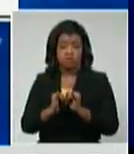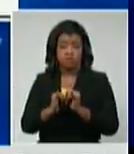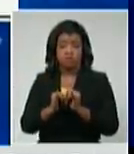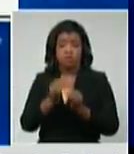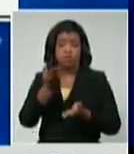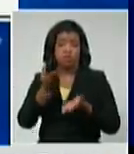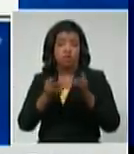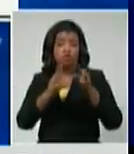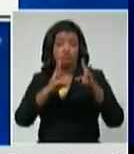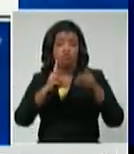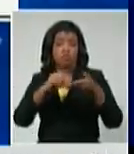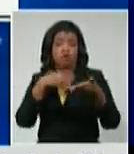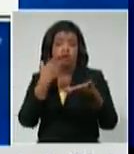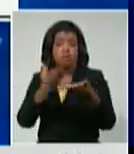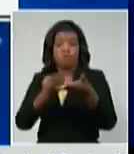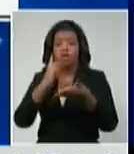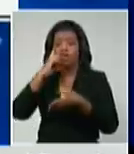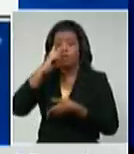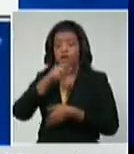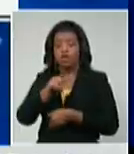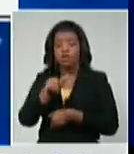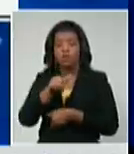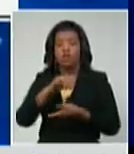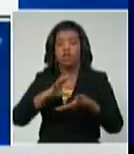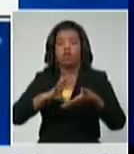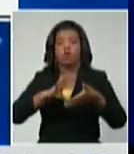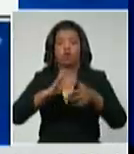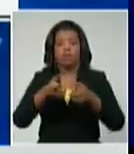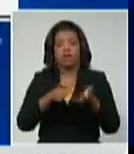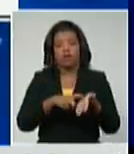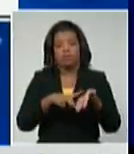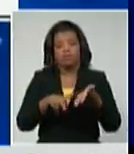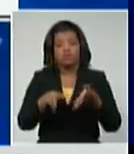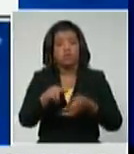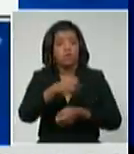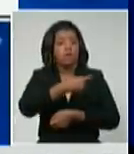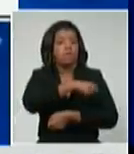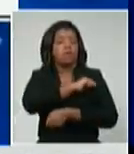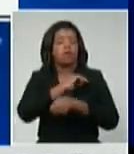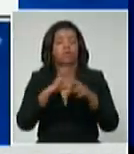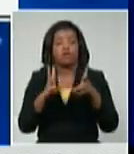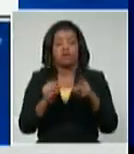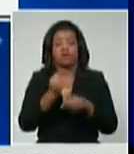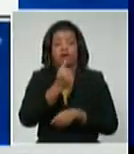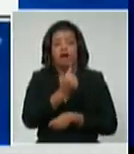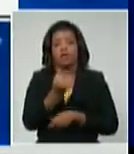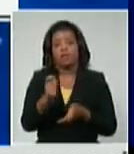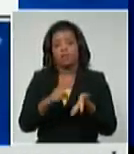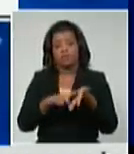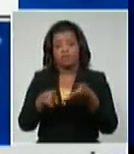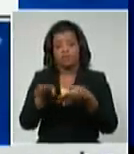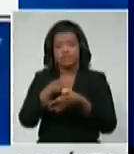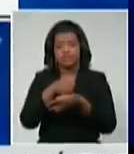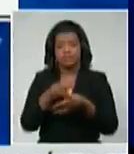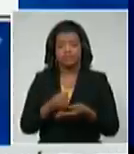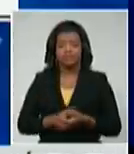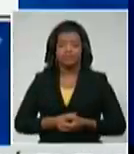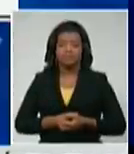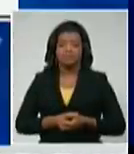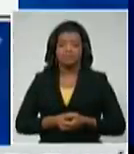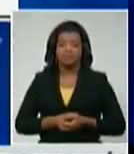procesadas y la complejidad y la población de cada uno de los territorios, que